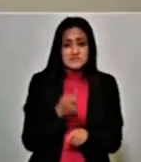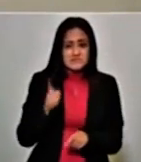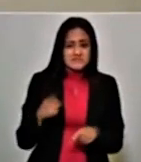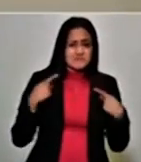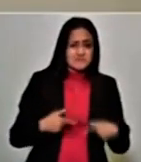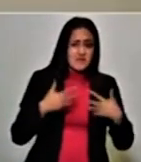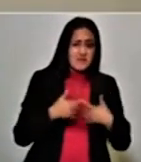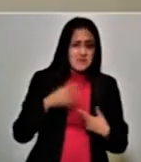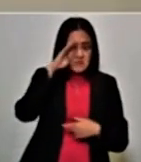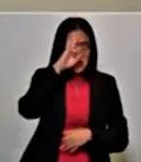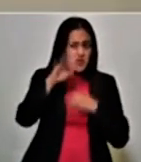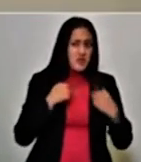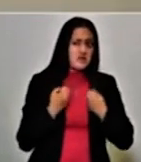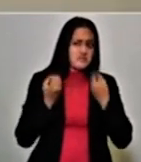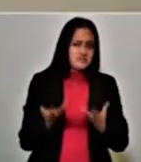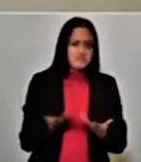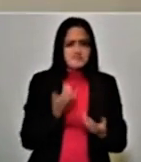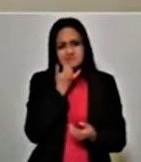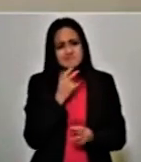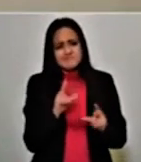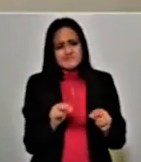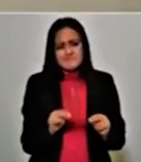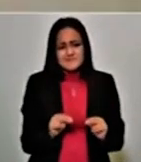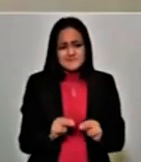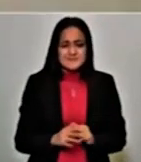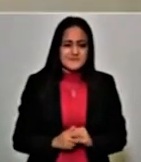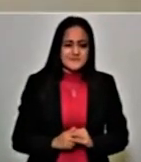esos empresarios. No le hacen ningún favor,